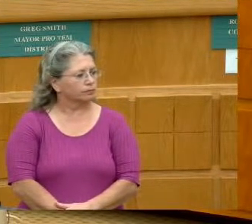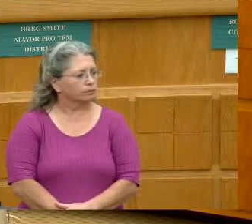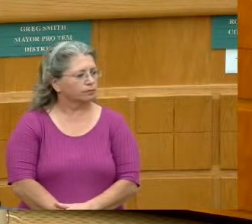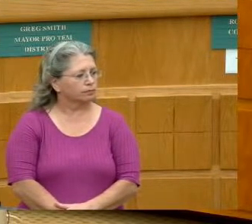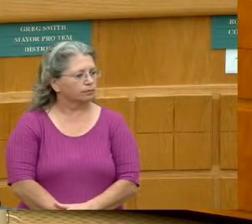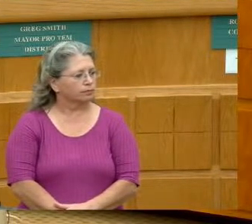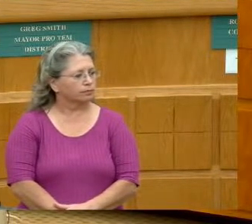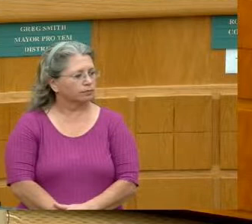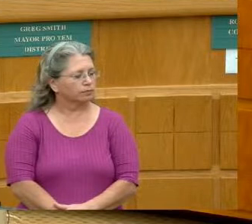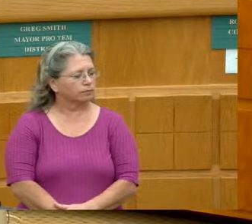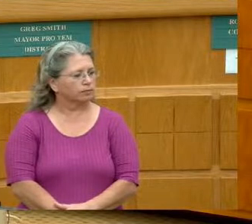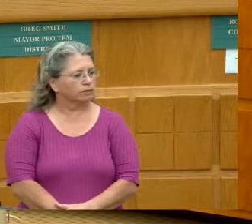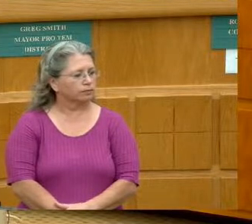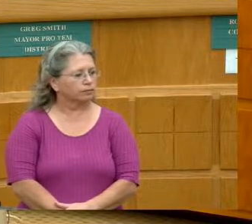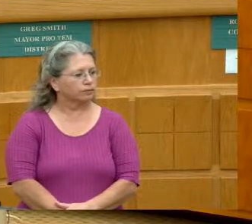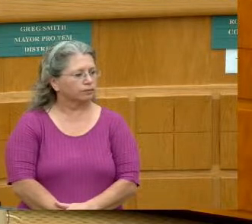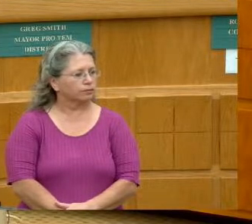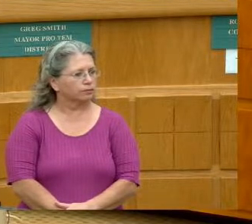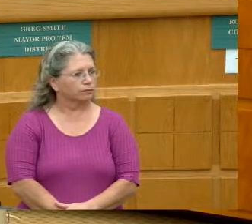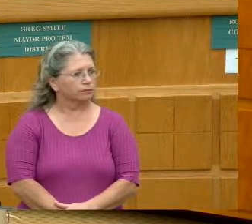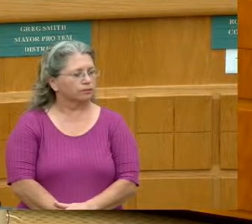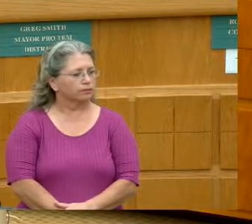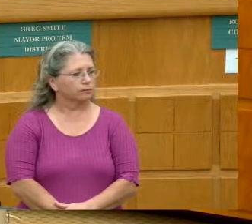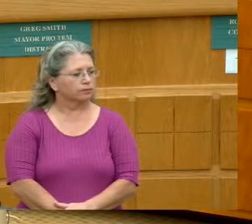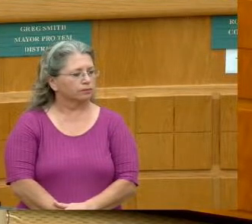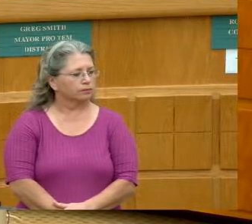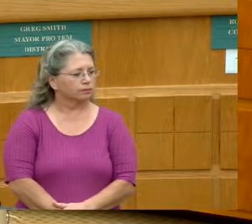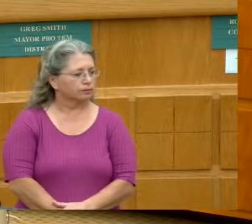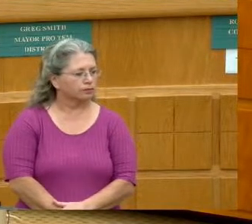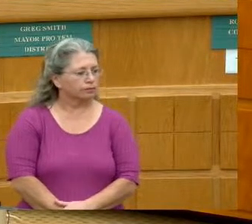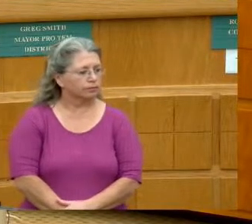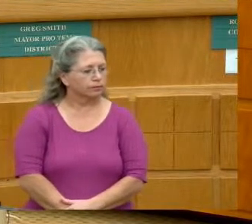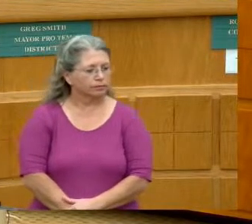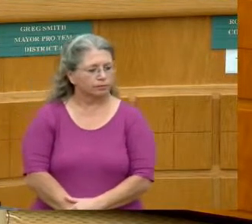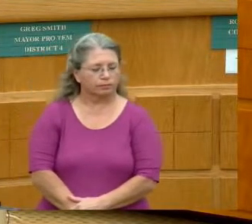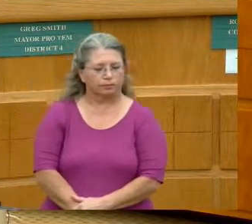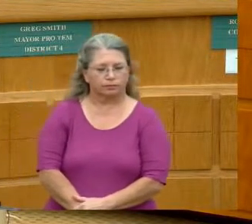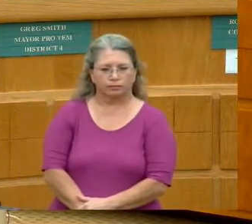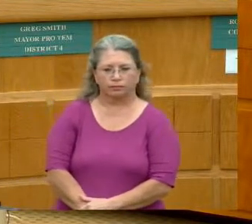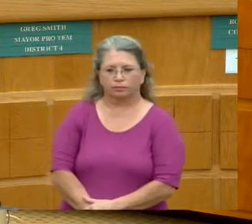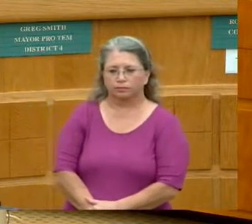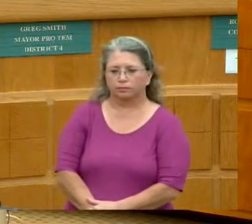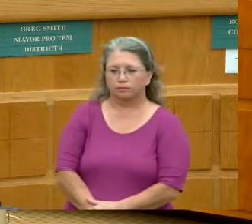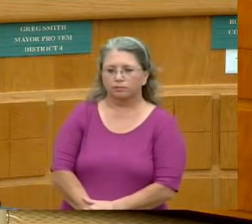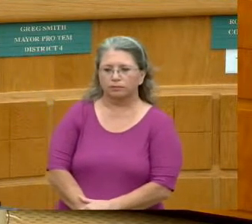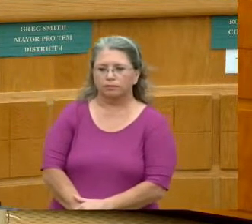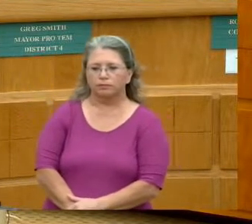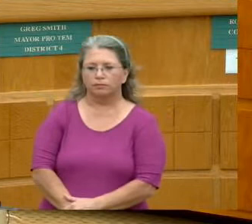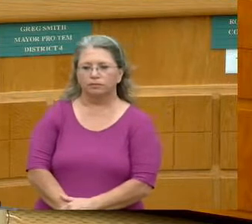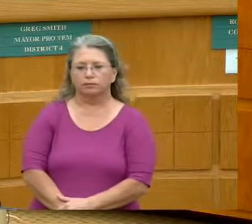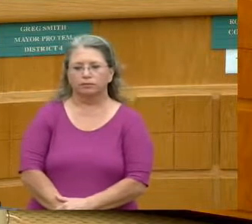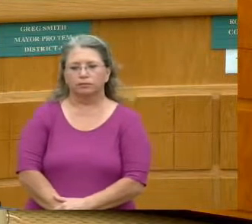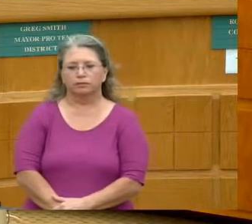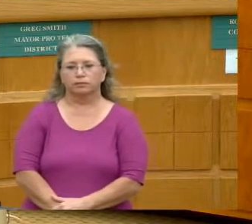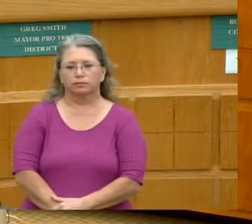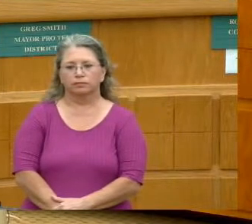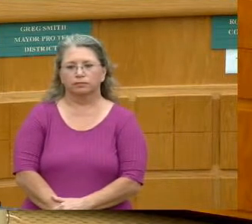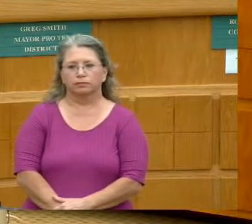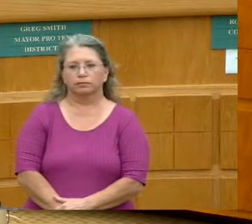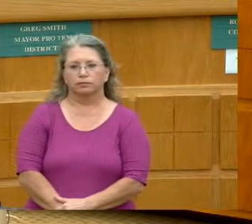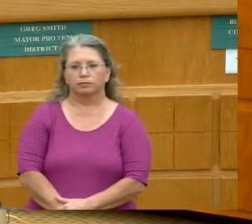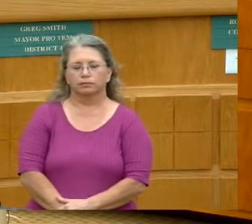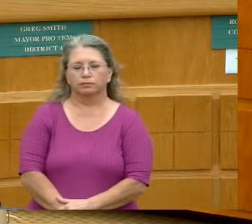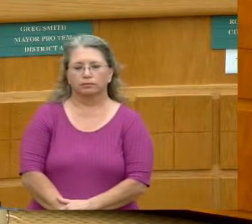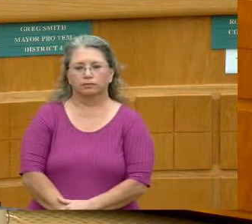más número de casos se ha reportado desde que se ha tomado el registro de los casos por el coronavirus. Toda esta información se encuentra en el website de la